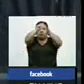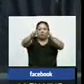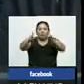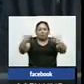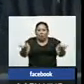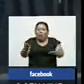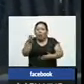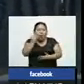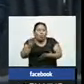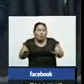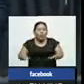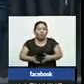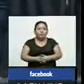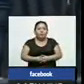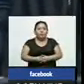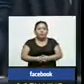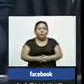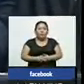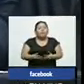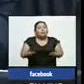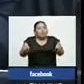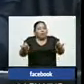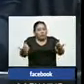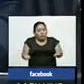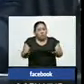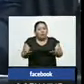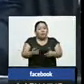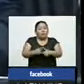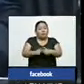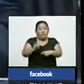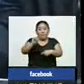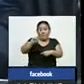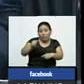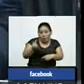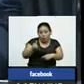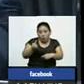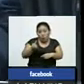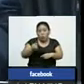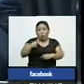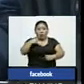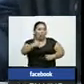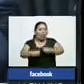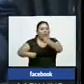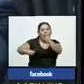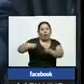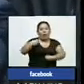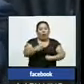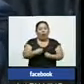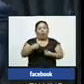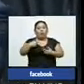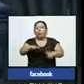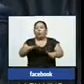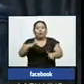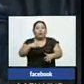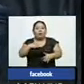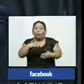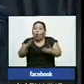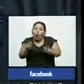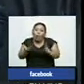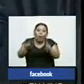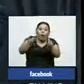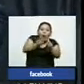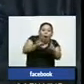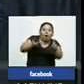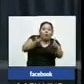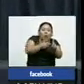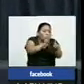cómo estamos. Entonces, al primer segundo, nuestros atletas dan un pie y no tenemos cómo atender a esos